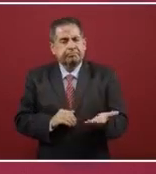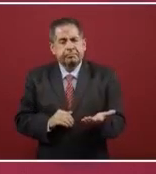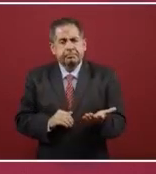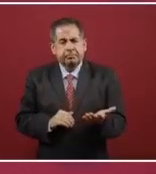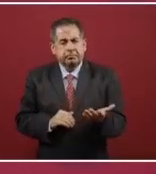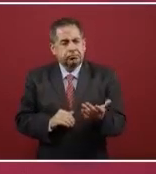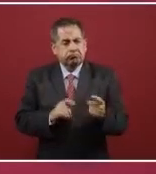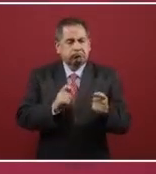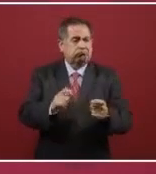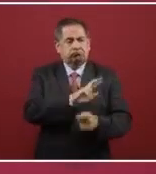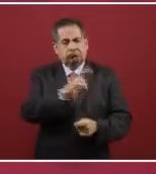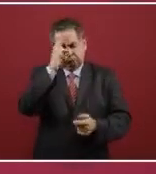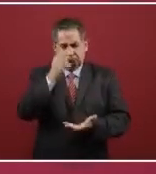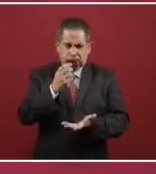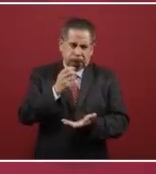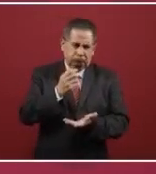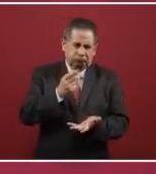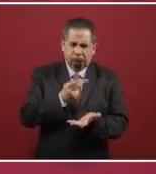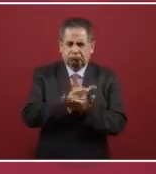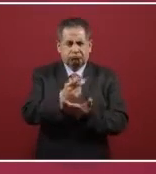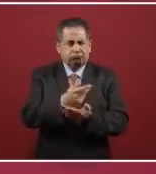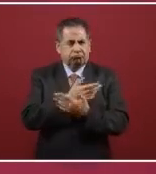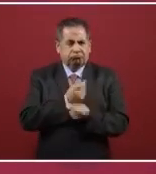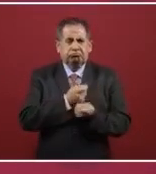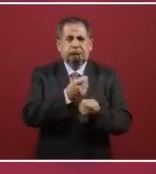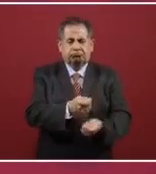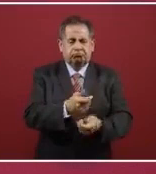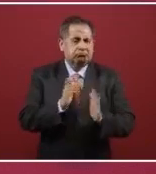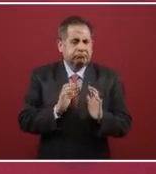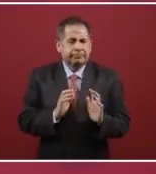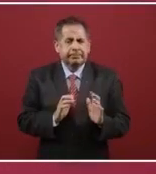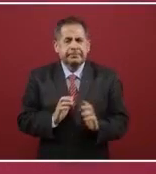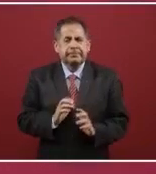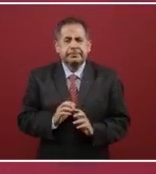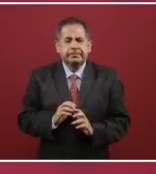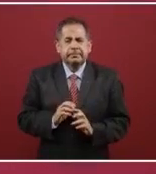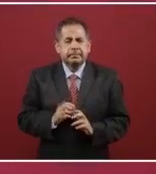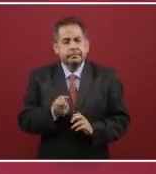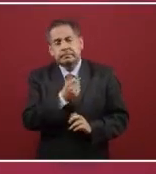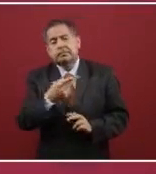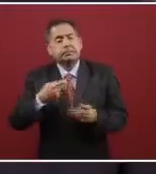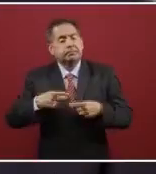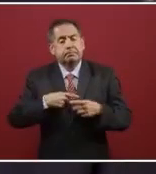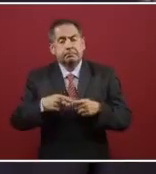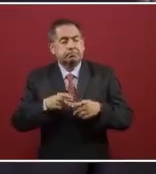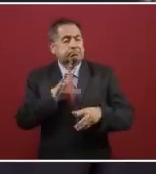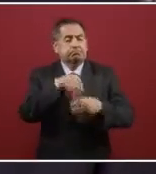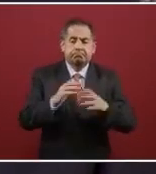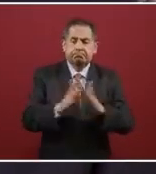que lo hayan reconocido y a los que participaron.